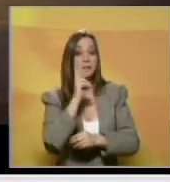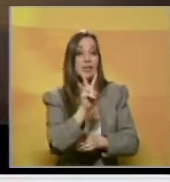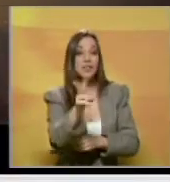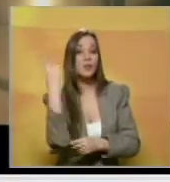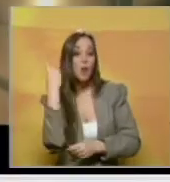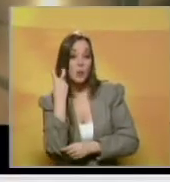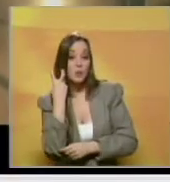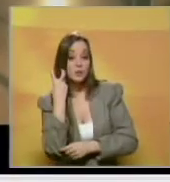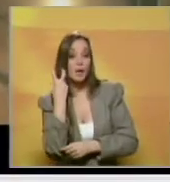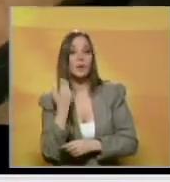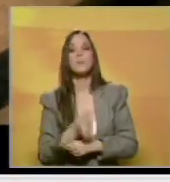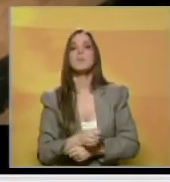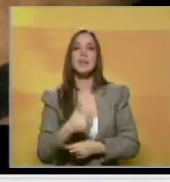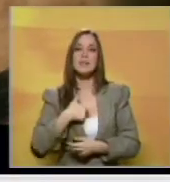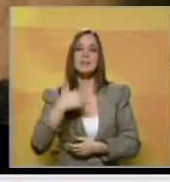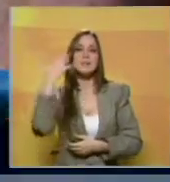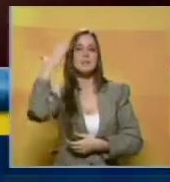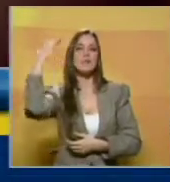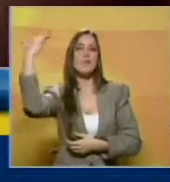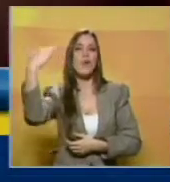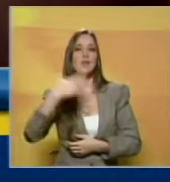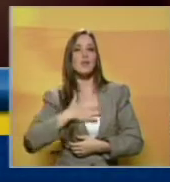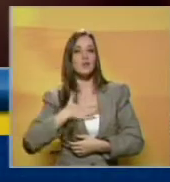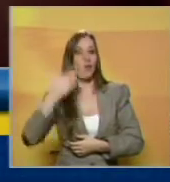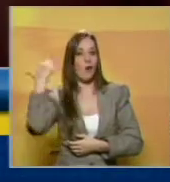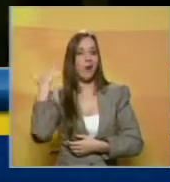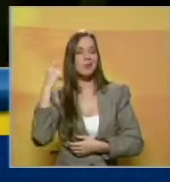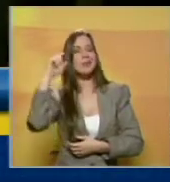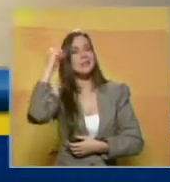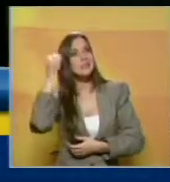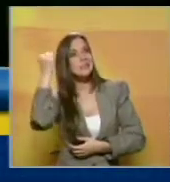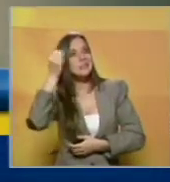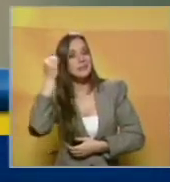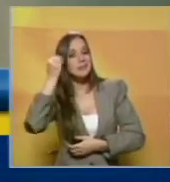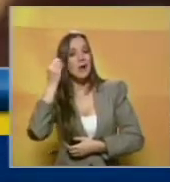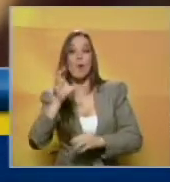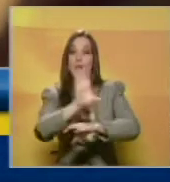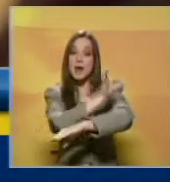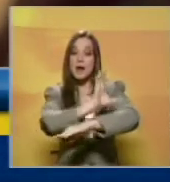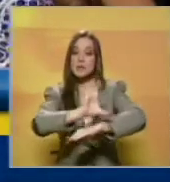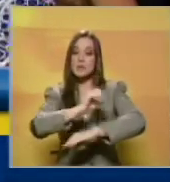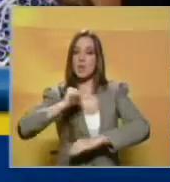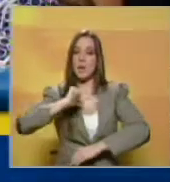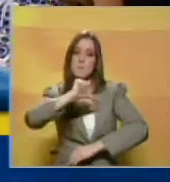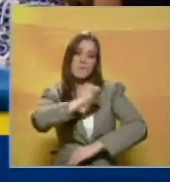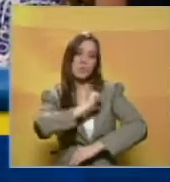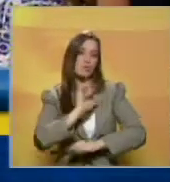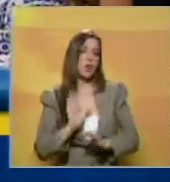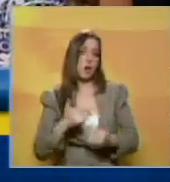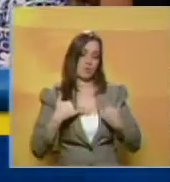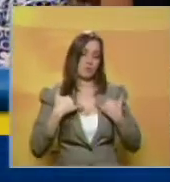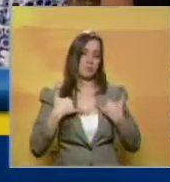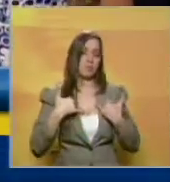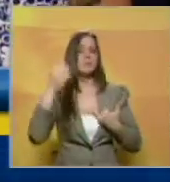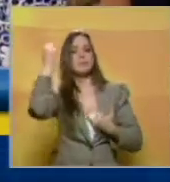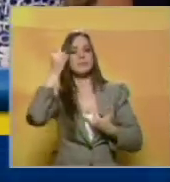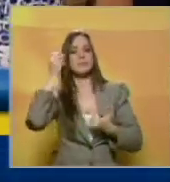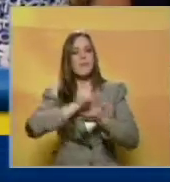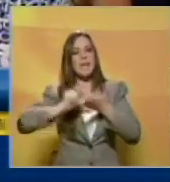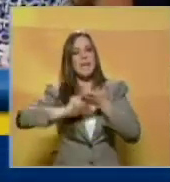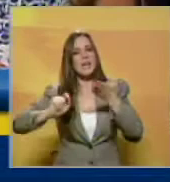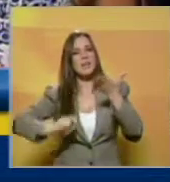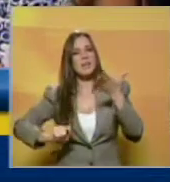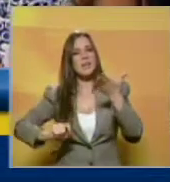momentos. Un sueño desde el principio, Fuiste tan mía, es una canción muy personal, por decirlo de alguna manera, que escribí